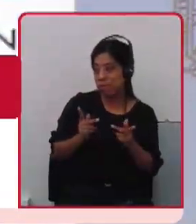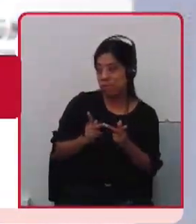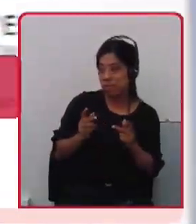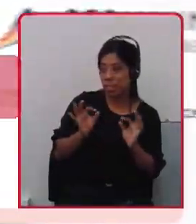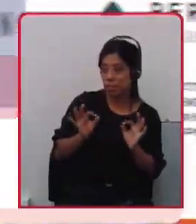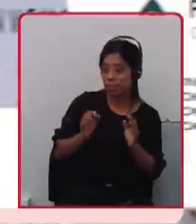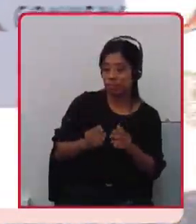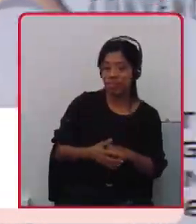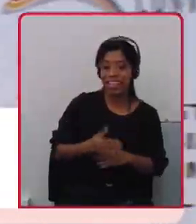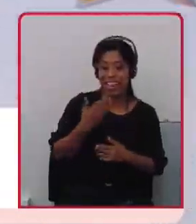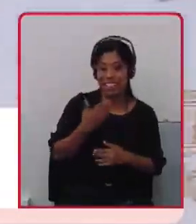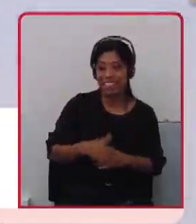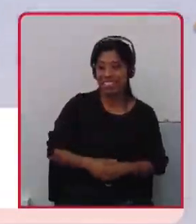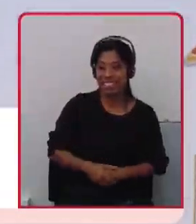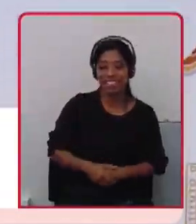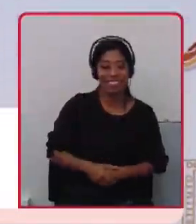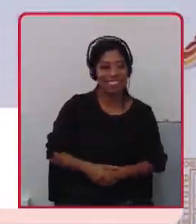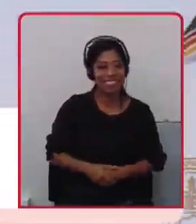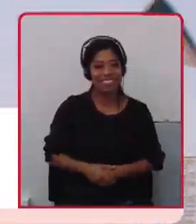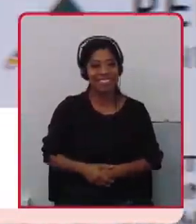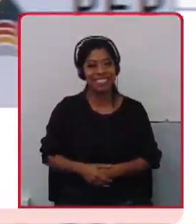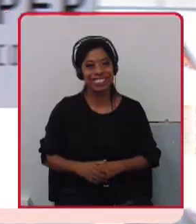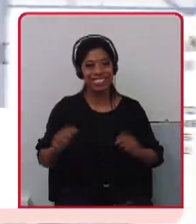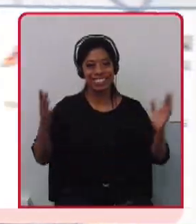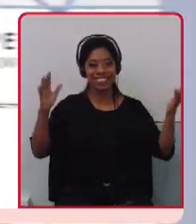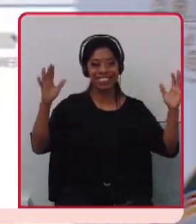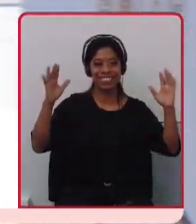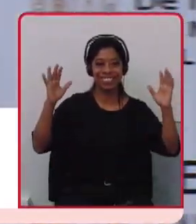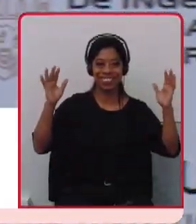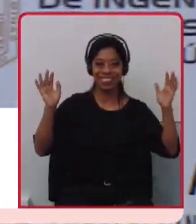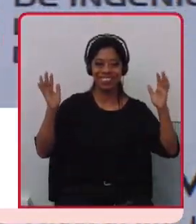gracias. Sí.